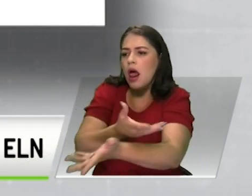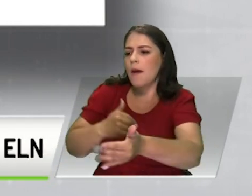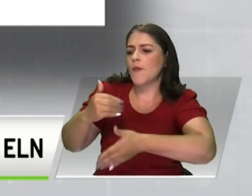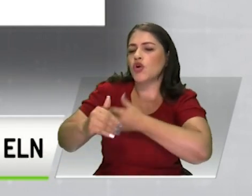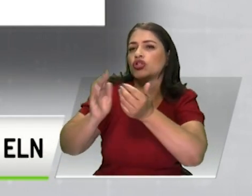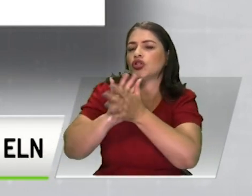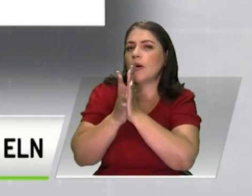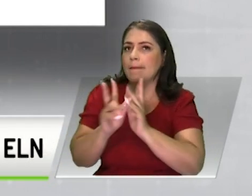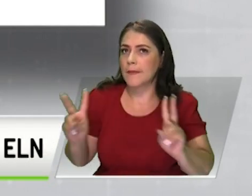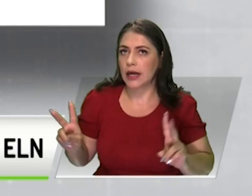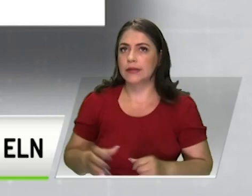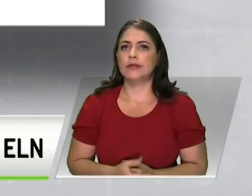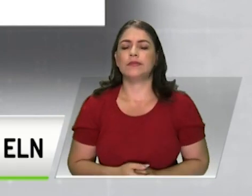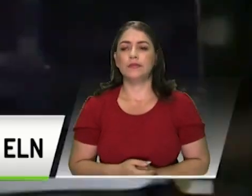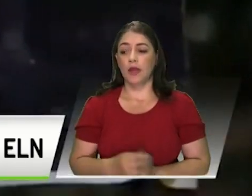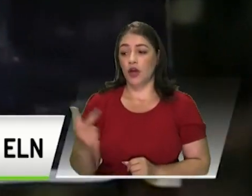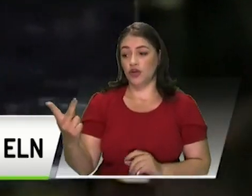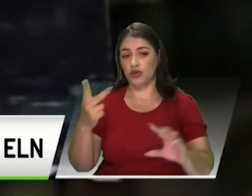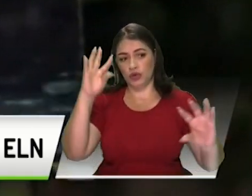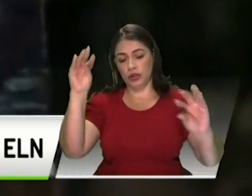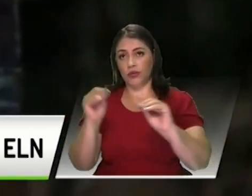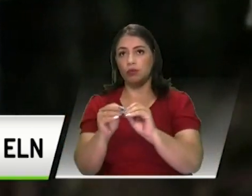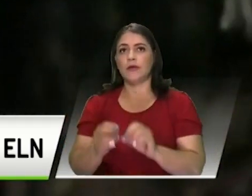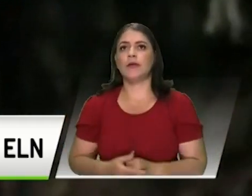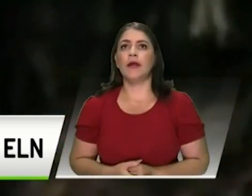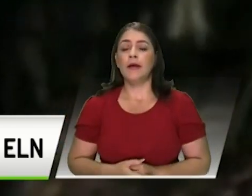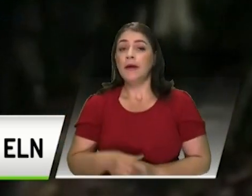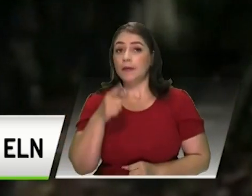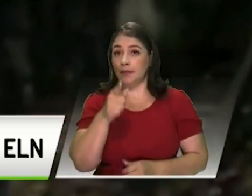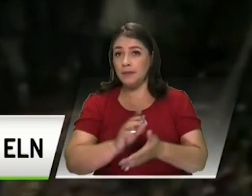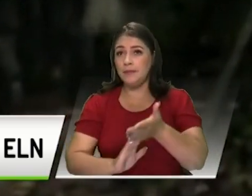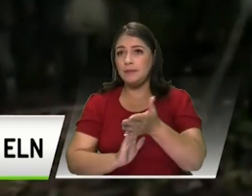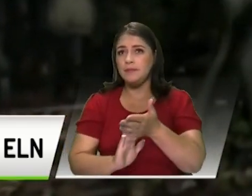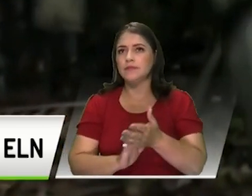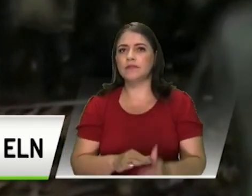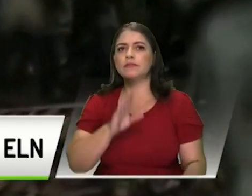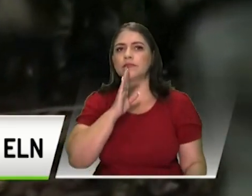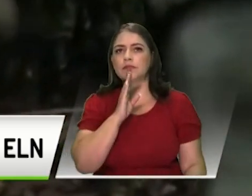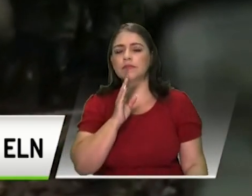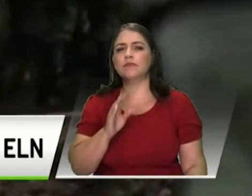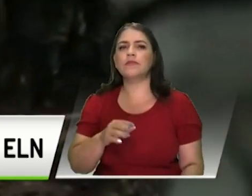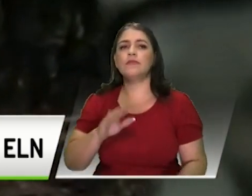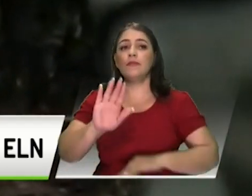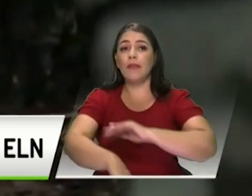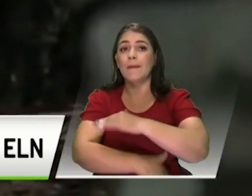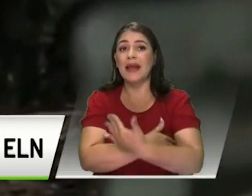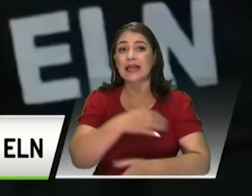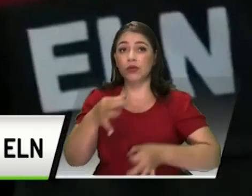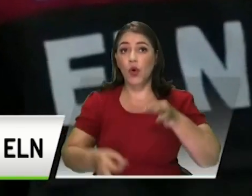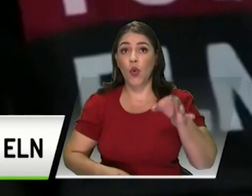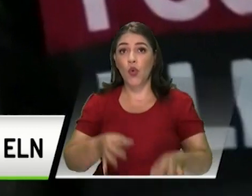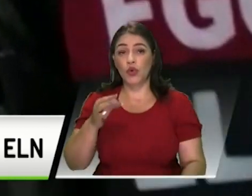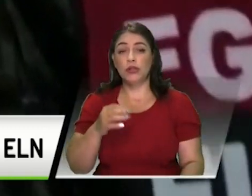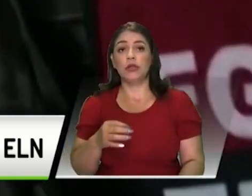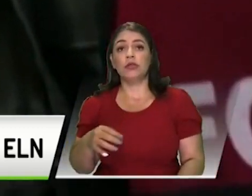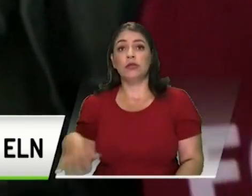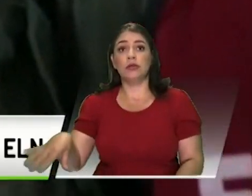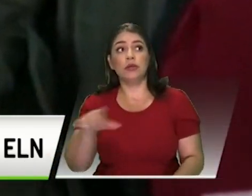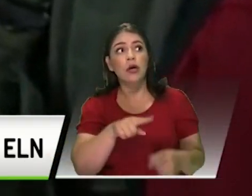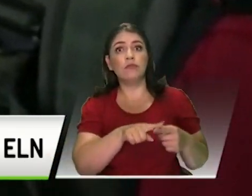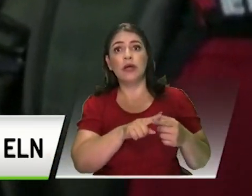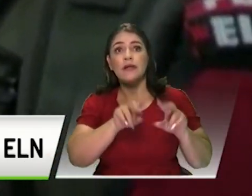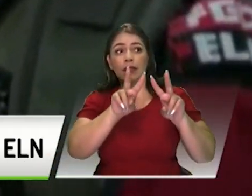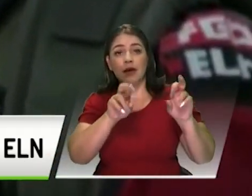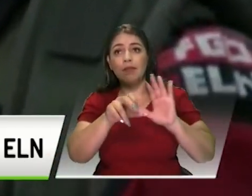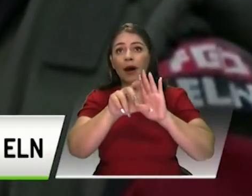fuego de carácter bilateral en este ciclo de diálogos participó el ministro de Justicia con quien Se revisó el estatus